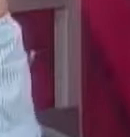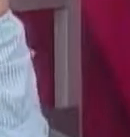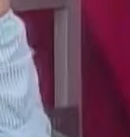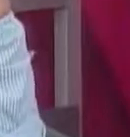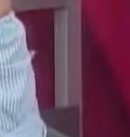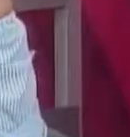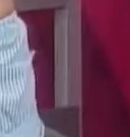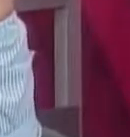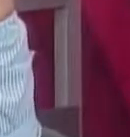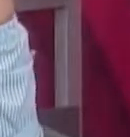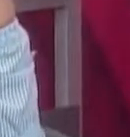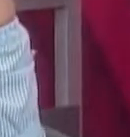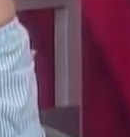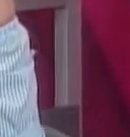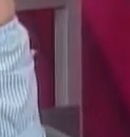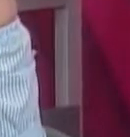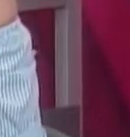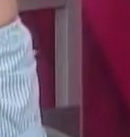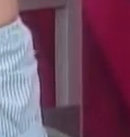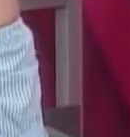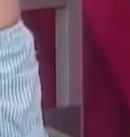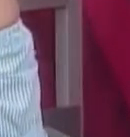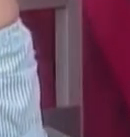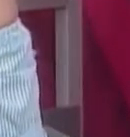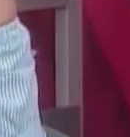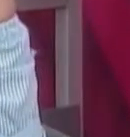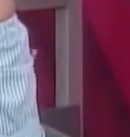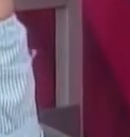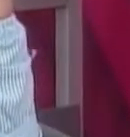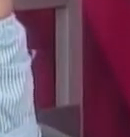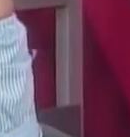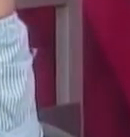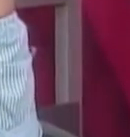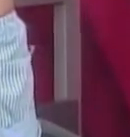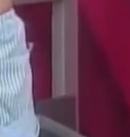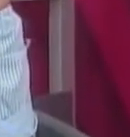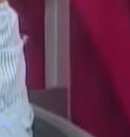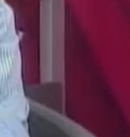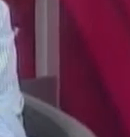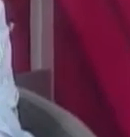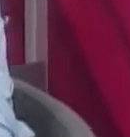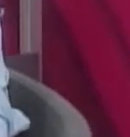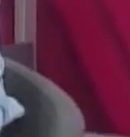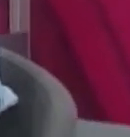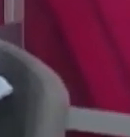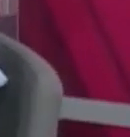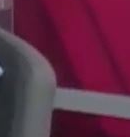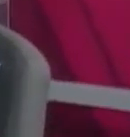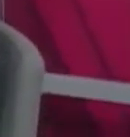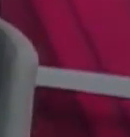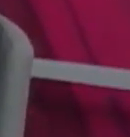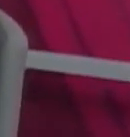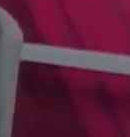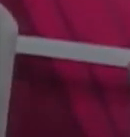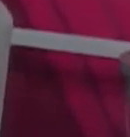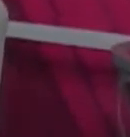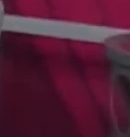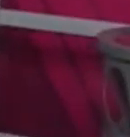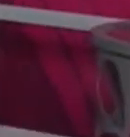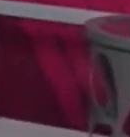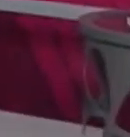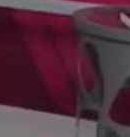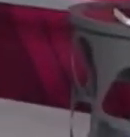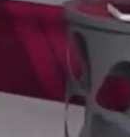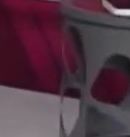- de tema este es el mes de mamá y por eso mol del sur presenta la expo belleza que es un espacio donde se impartirán